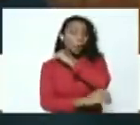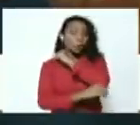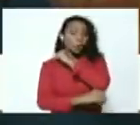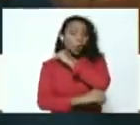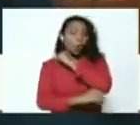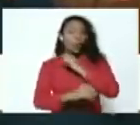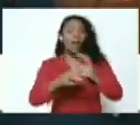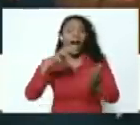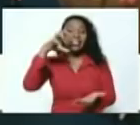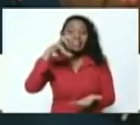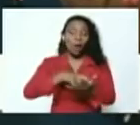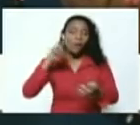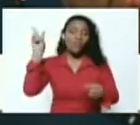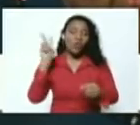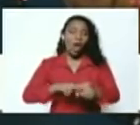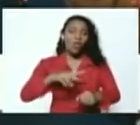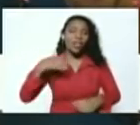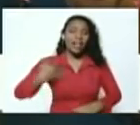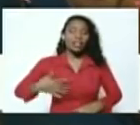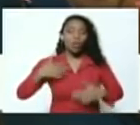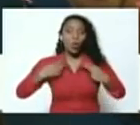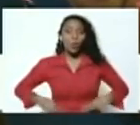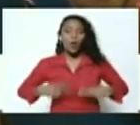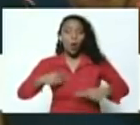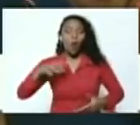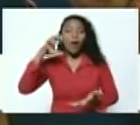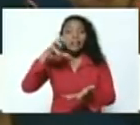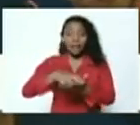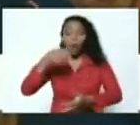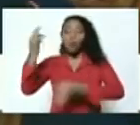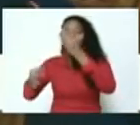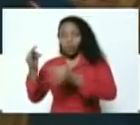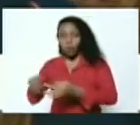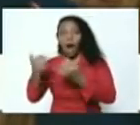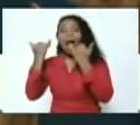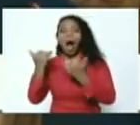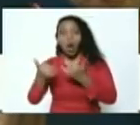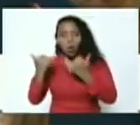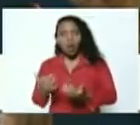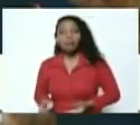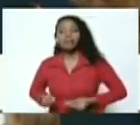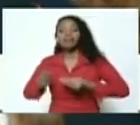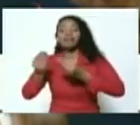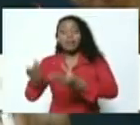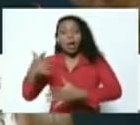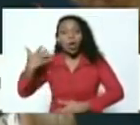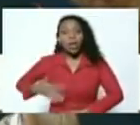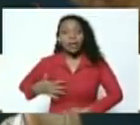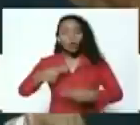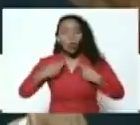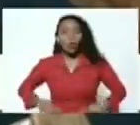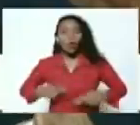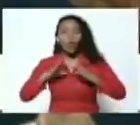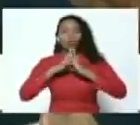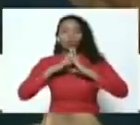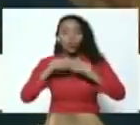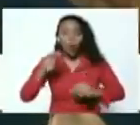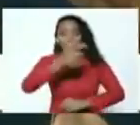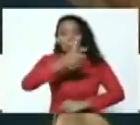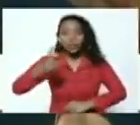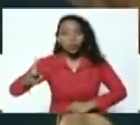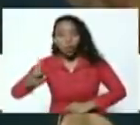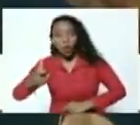un estado violador de los derechos humanos a un estado de justicia, a un estado garantista de los derechos humanos de todos los